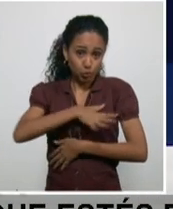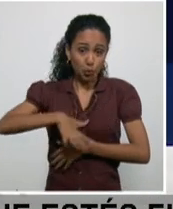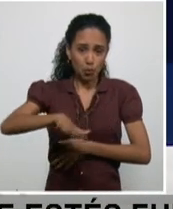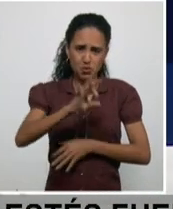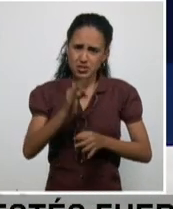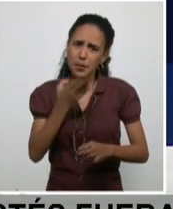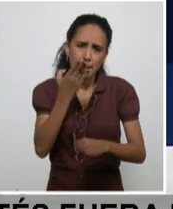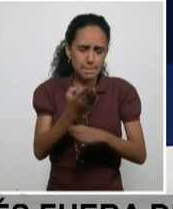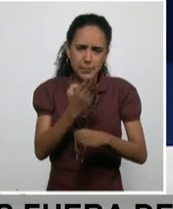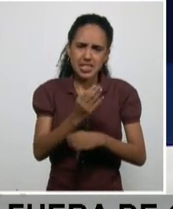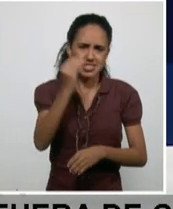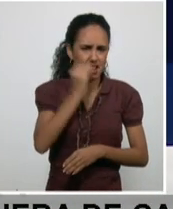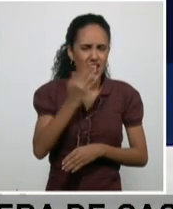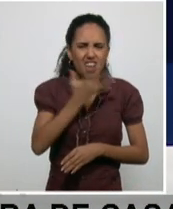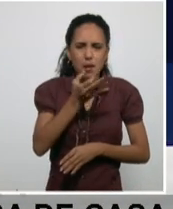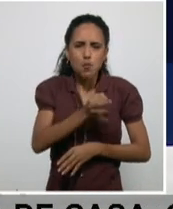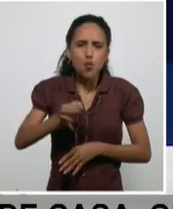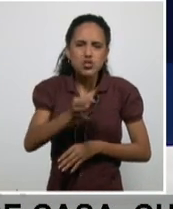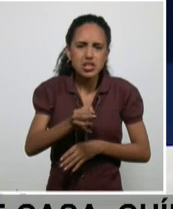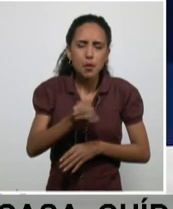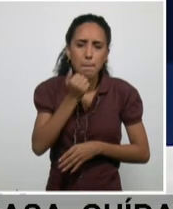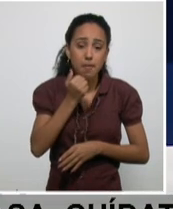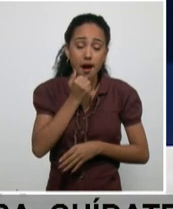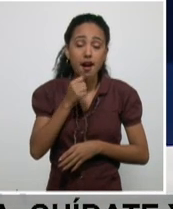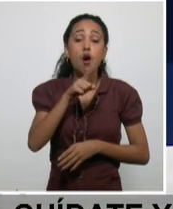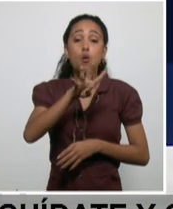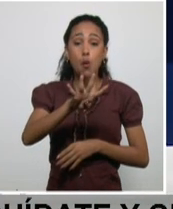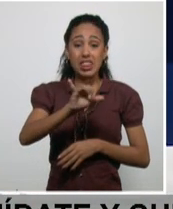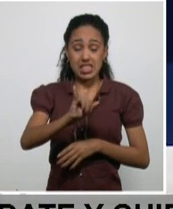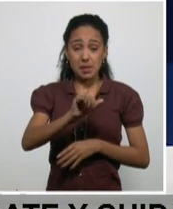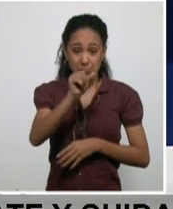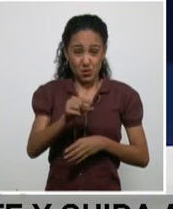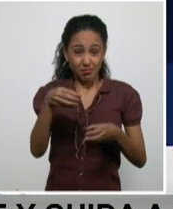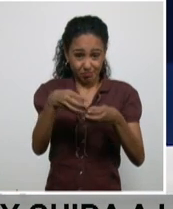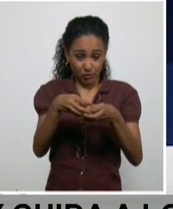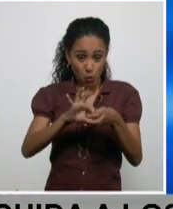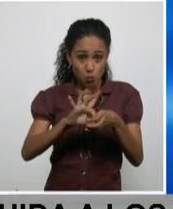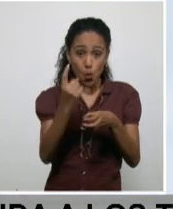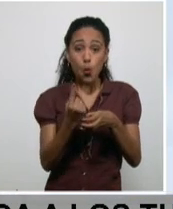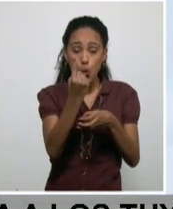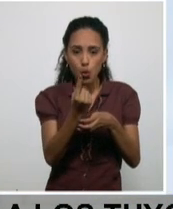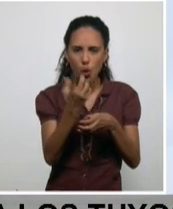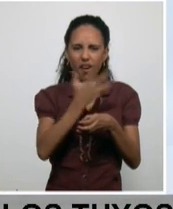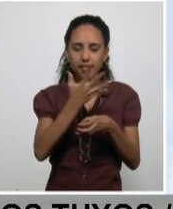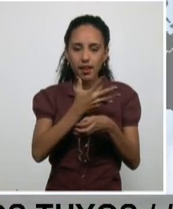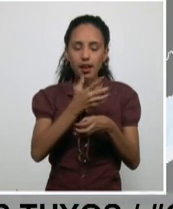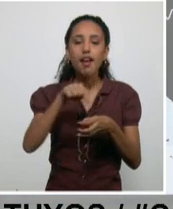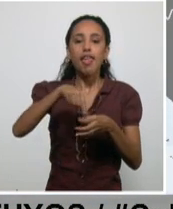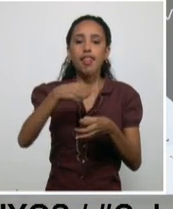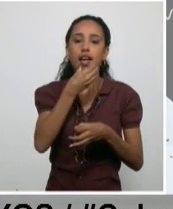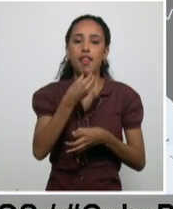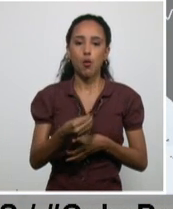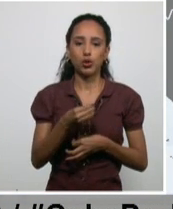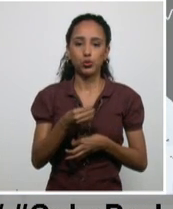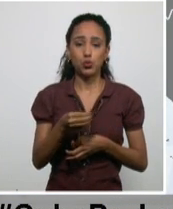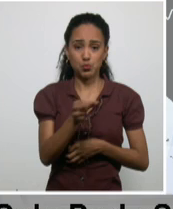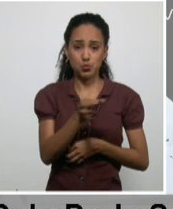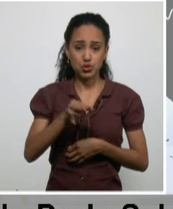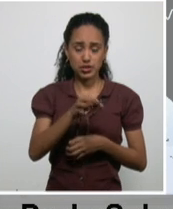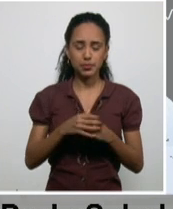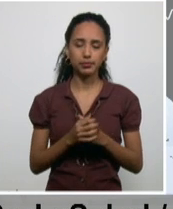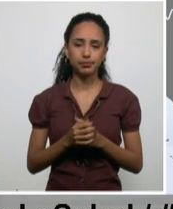pide conocer, hubo uno de los 46 casos que se diagnosticó en el municipio especial de la Isla de la Juventud, 15,